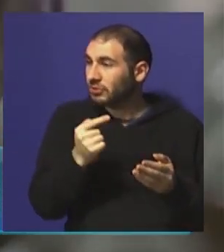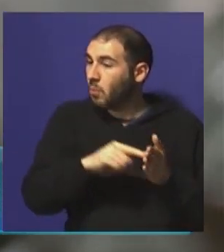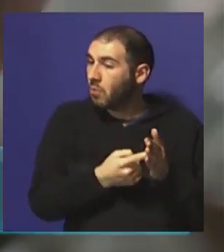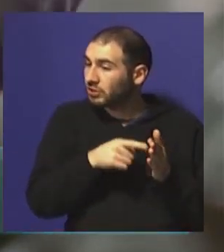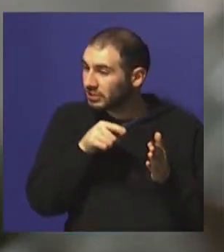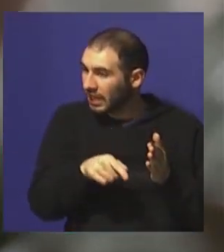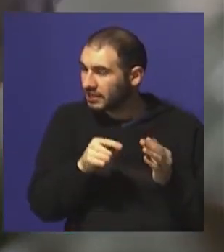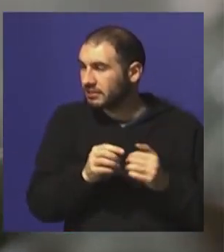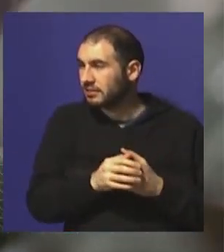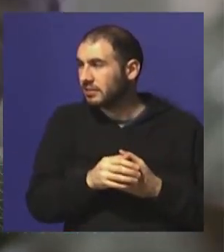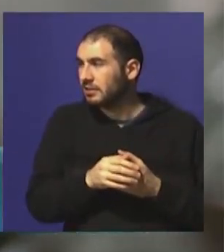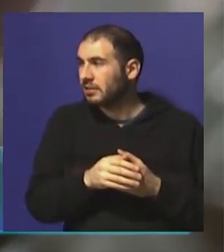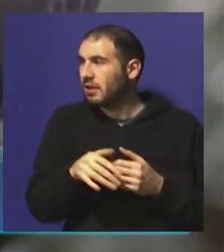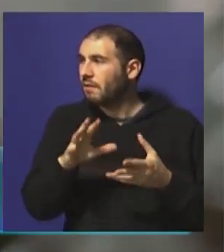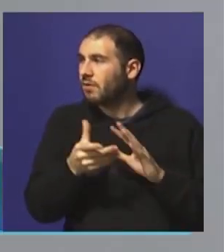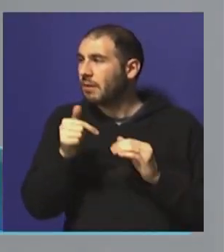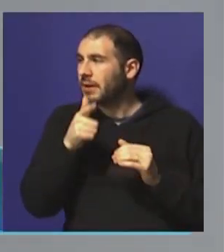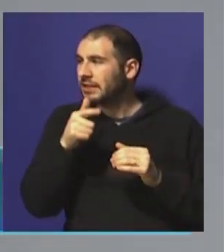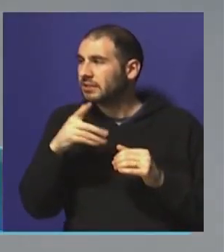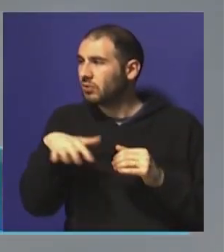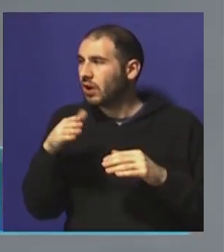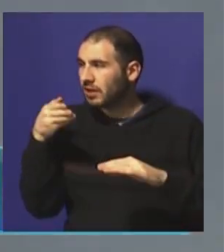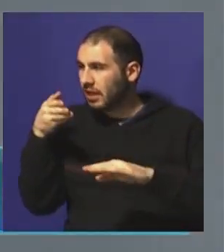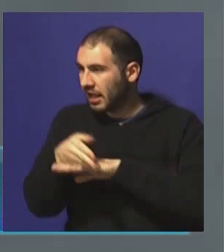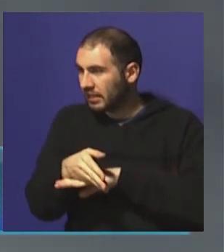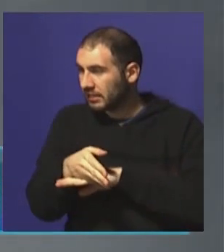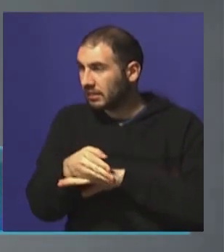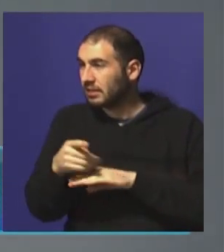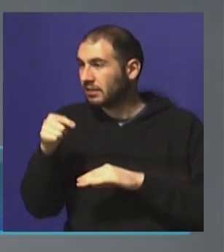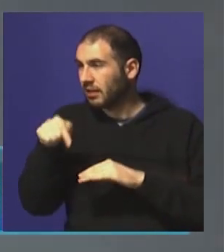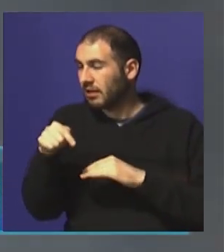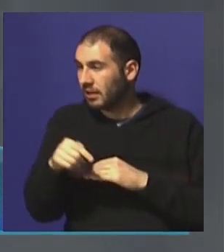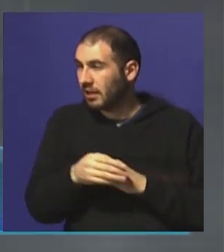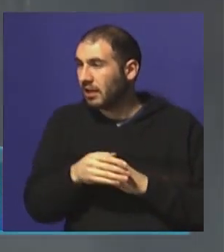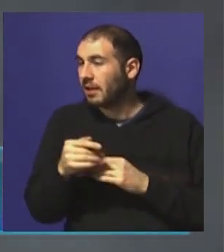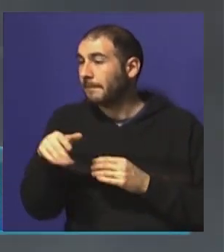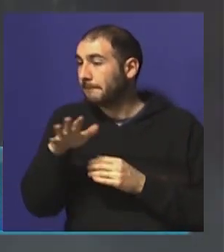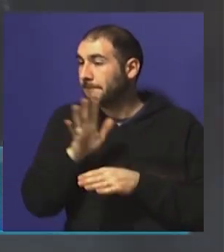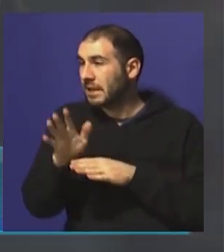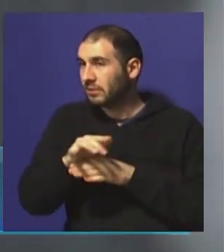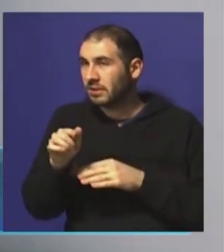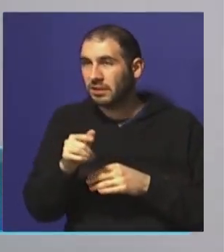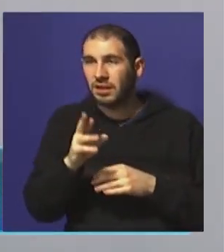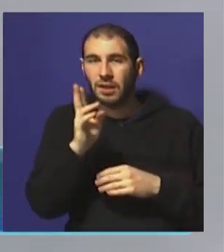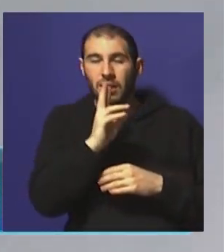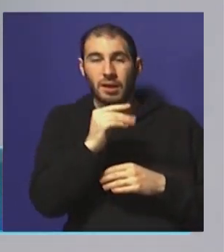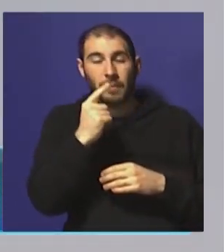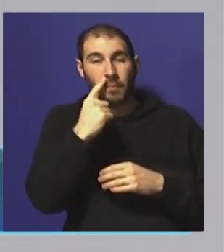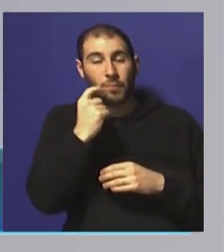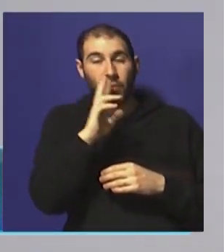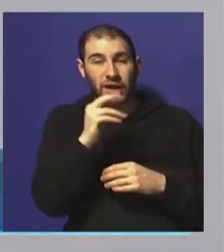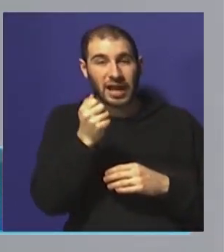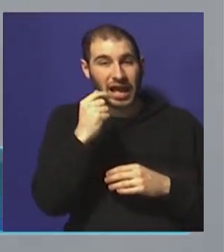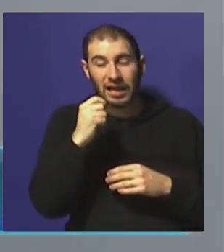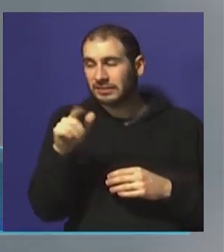Aires que de alguna forma invade ese contexto de donde estaba dada la película. Estamos hablando de Ailín Salas, ¿no? De